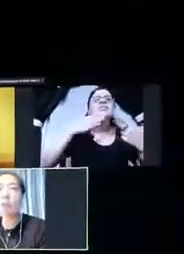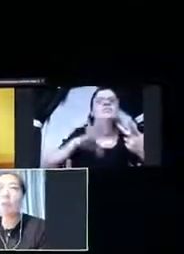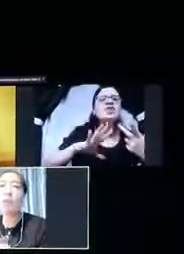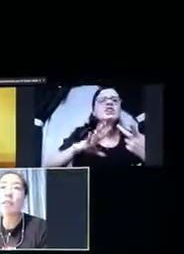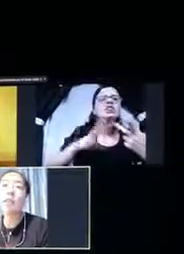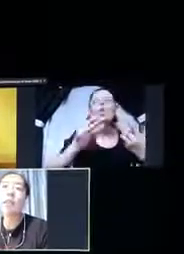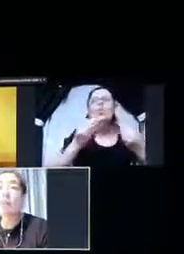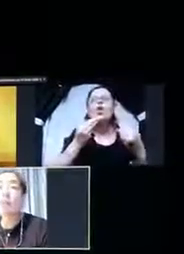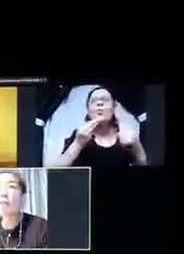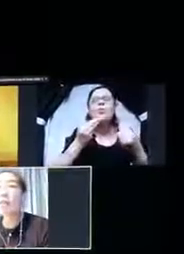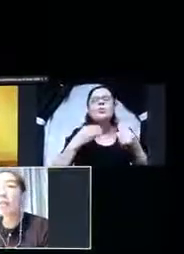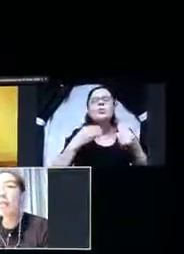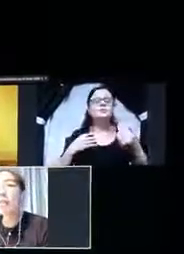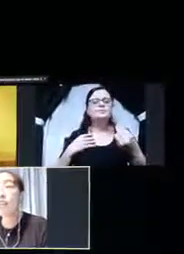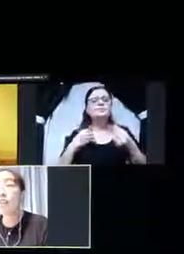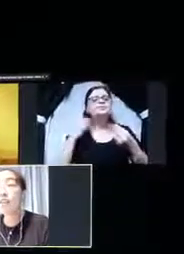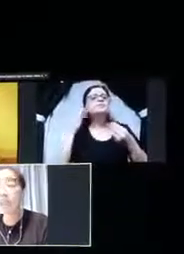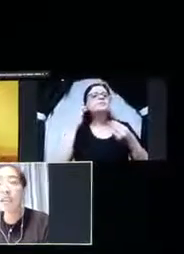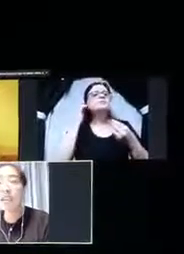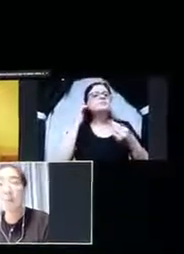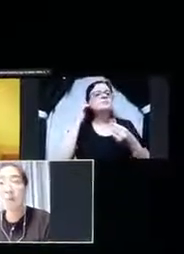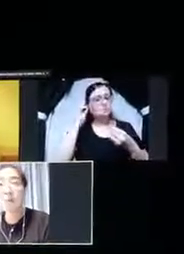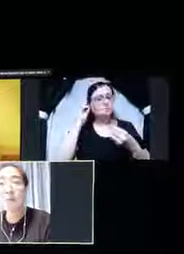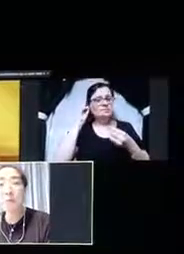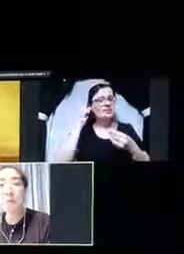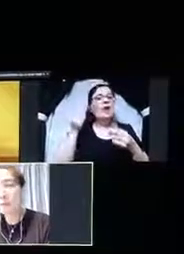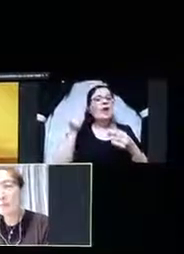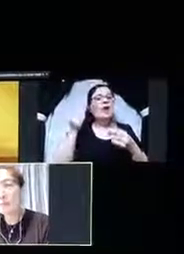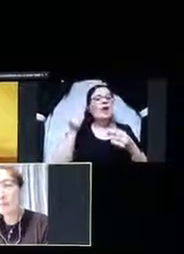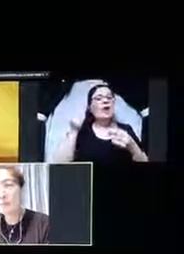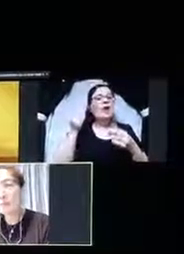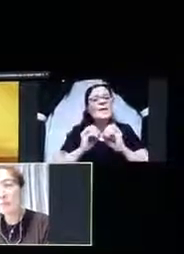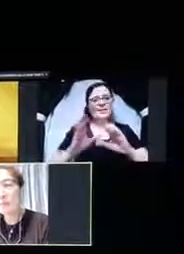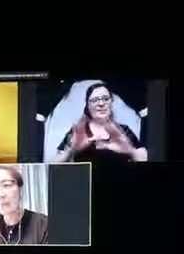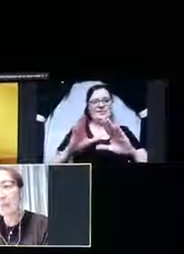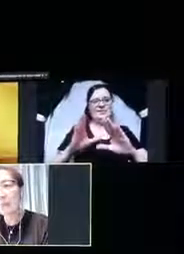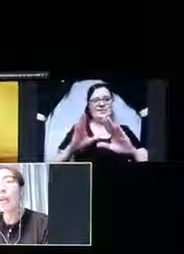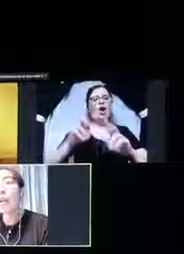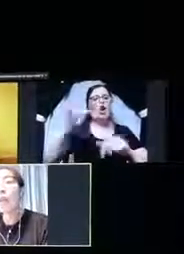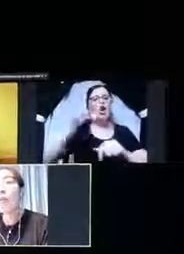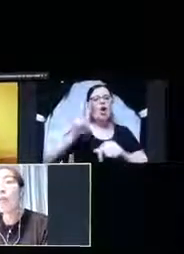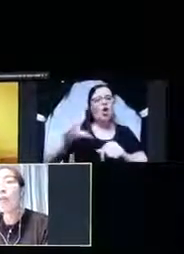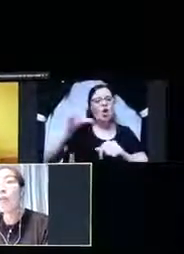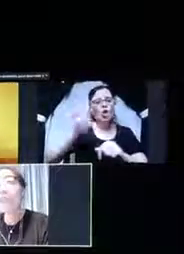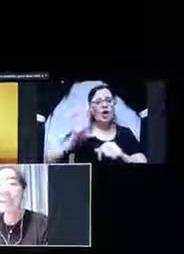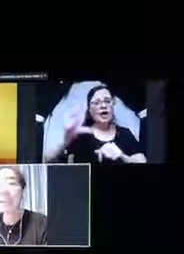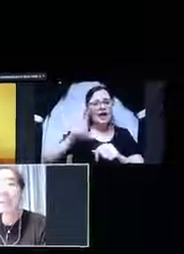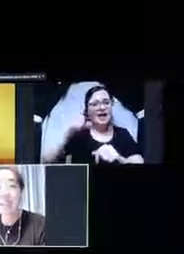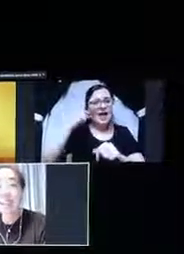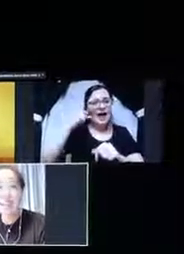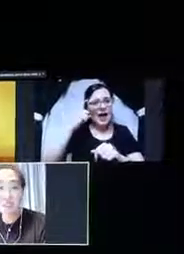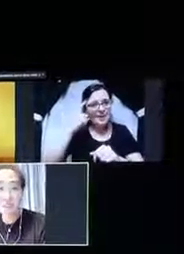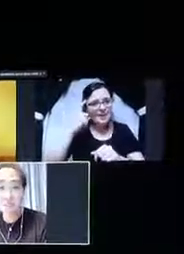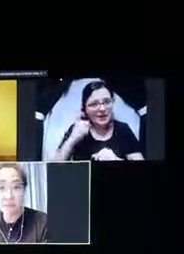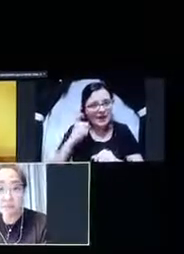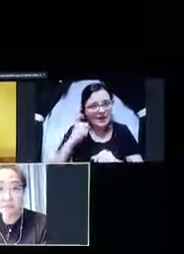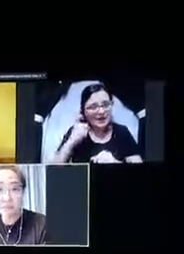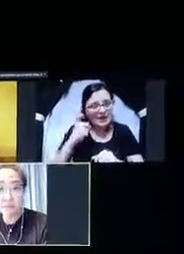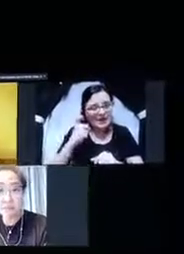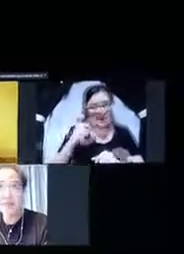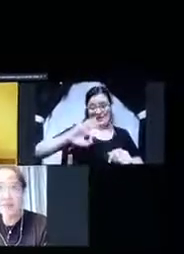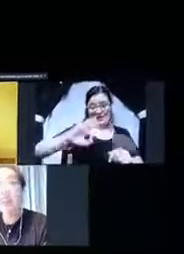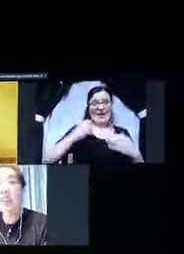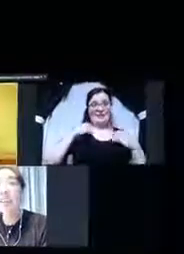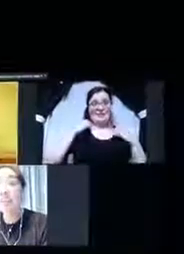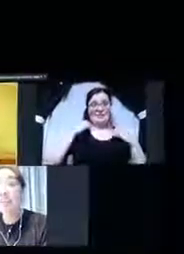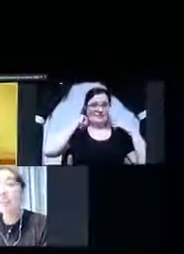escucho, como escucho, y ahí es cuando Melo empieza con logogenia, que ahí aprovecho y contesto con otra de las preguntas que están haciendo. Melo arranca